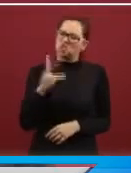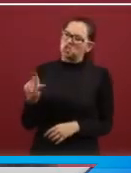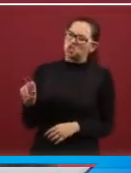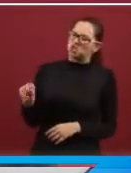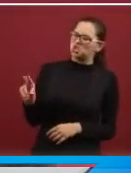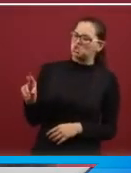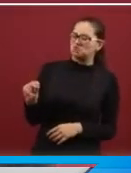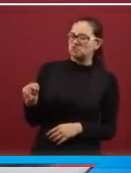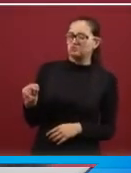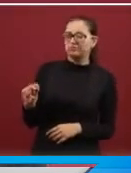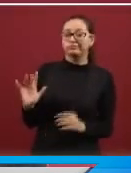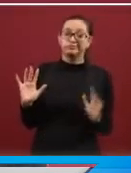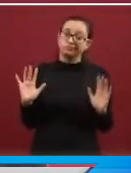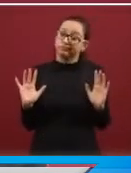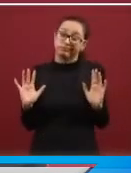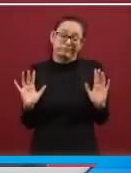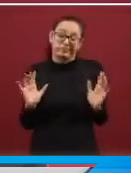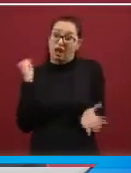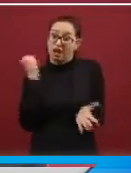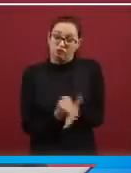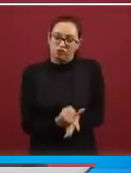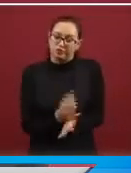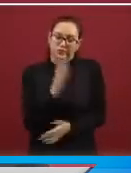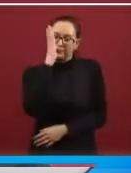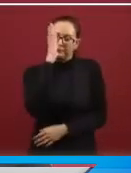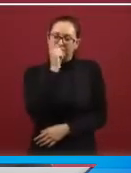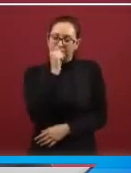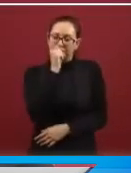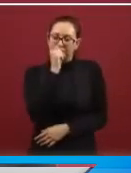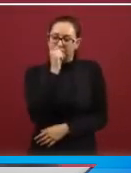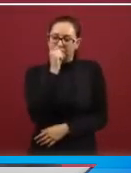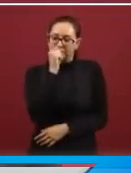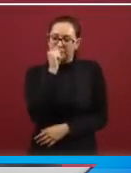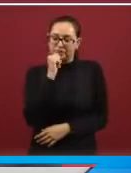escasos recursos. La respuesta de Zuckerberg respondió que sí,